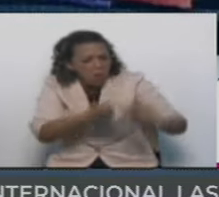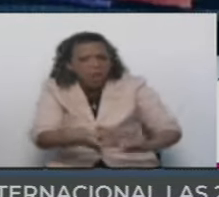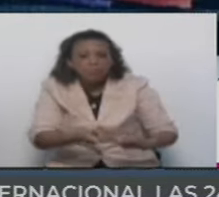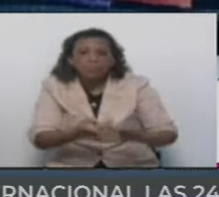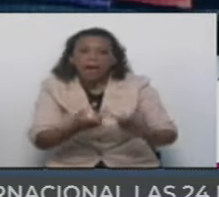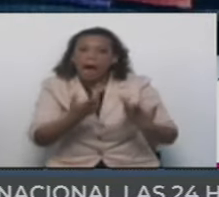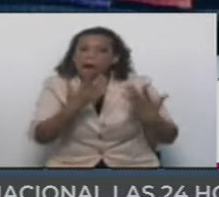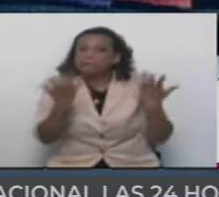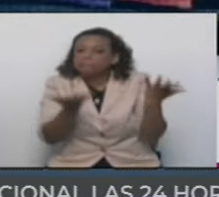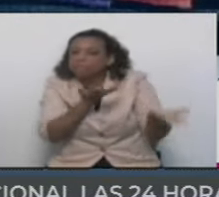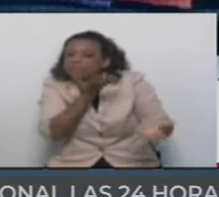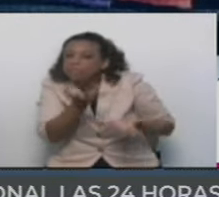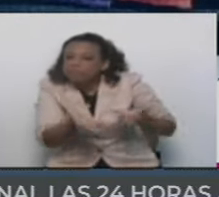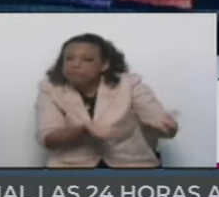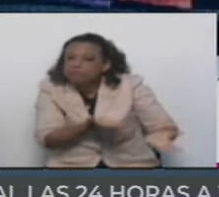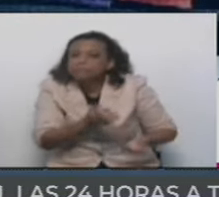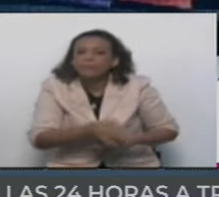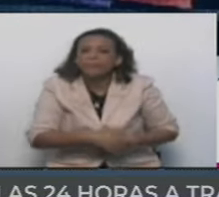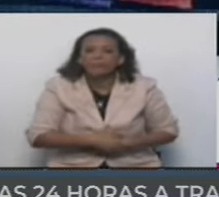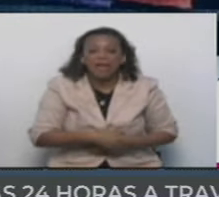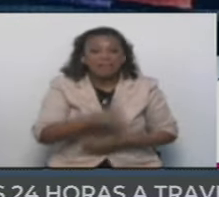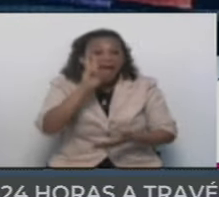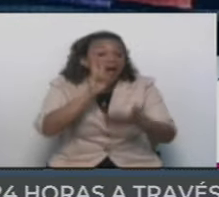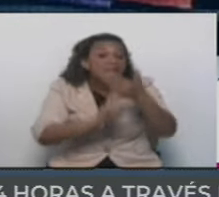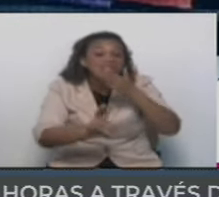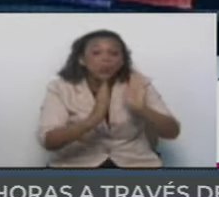alrededor de la visión.